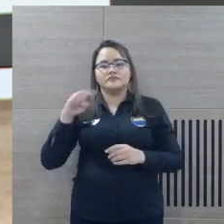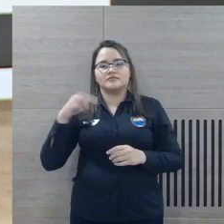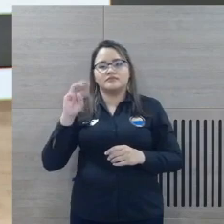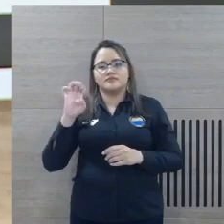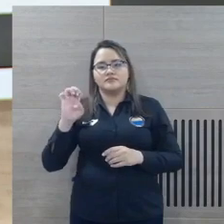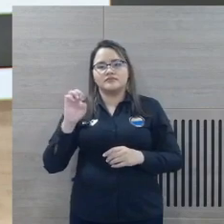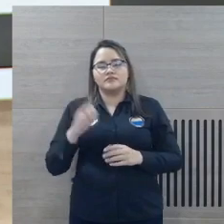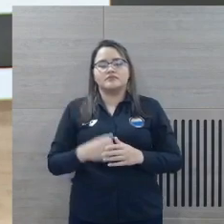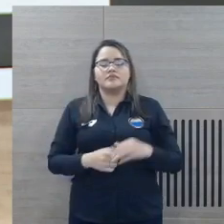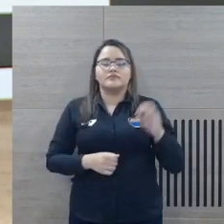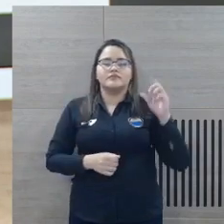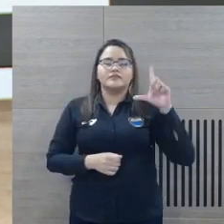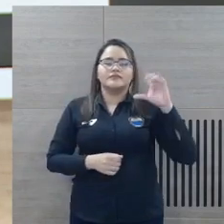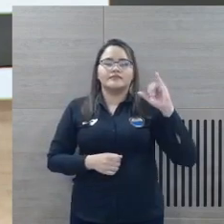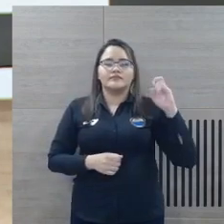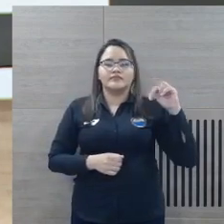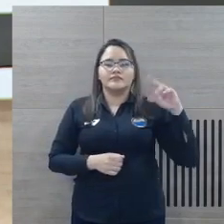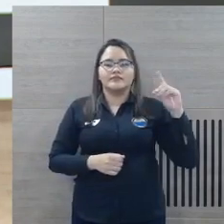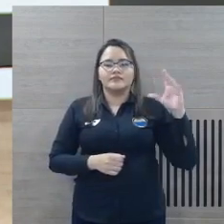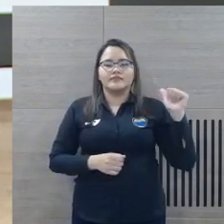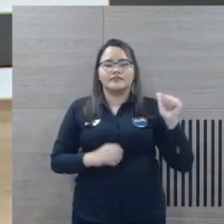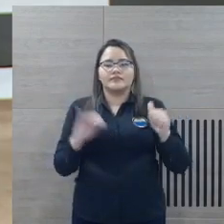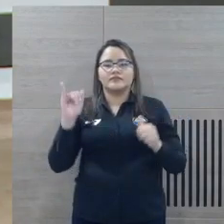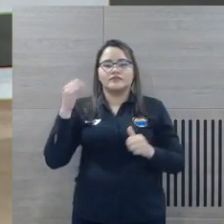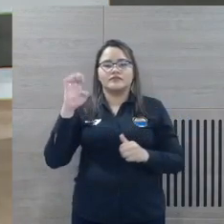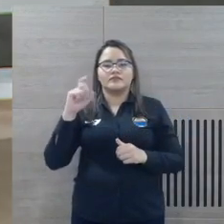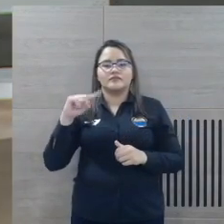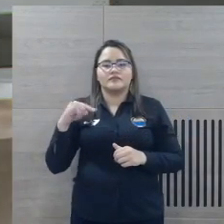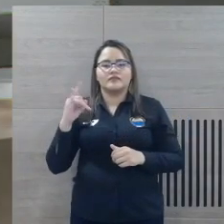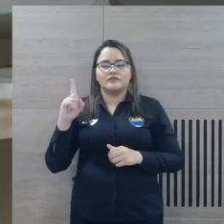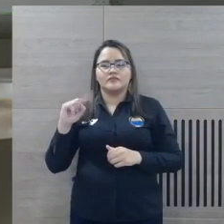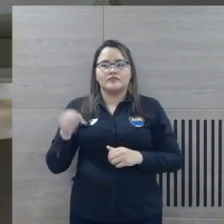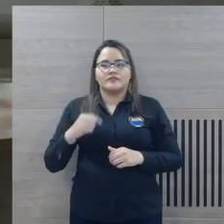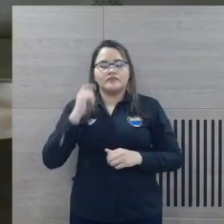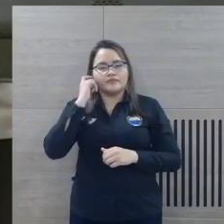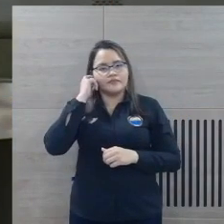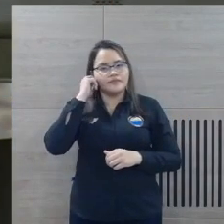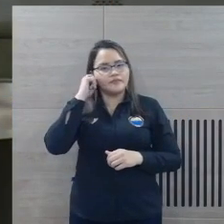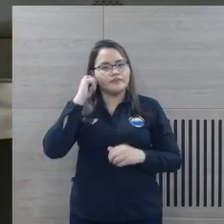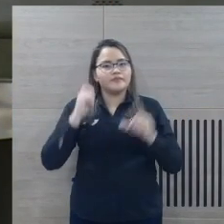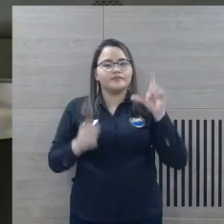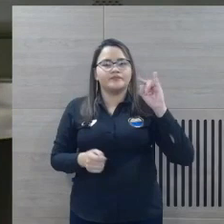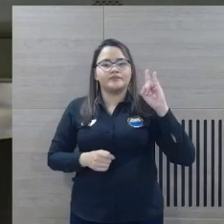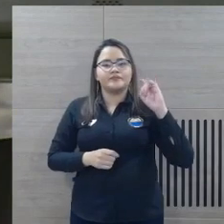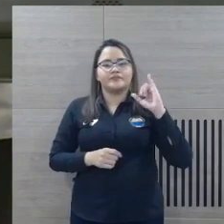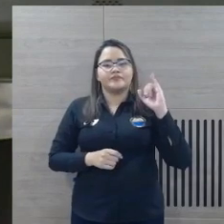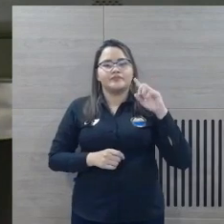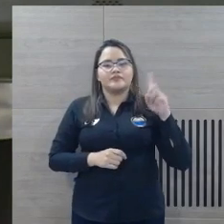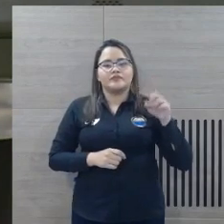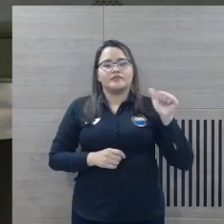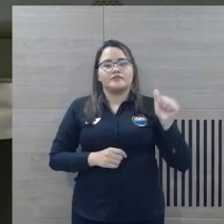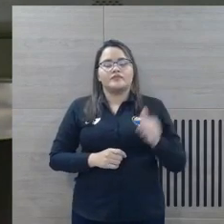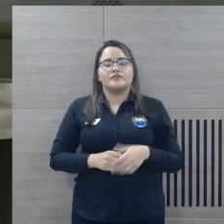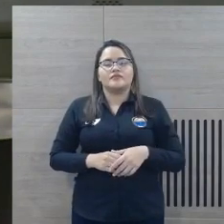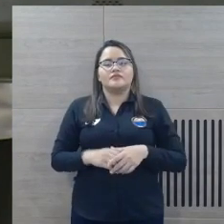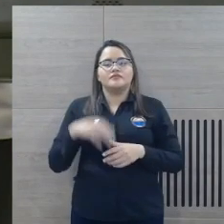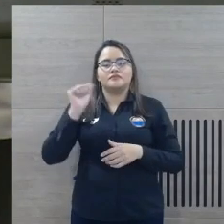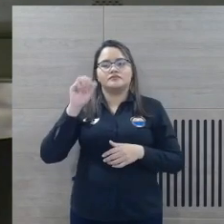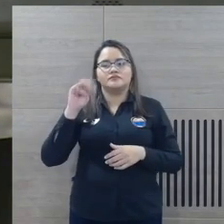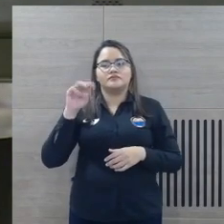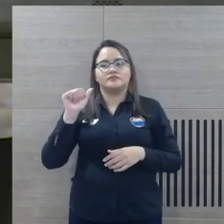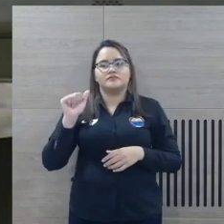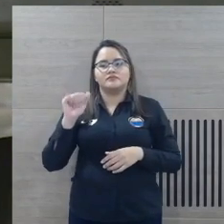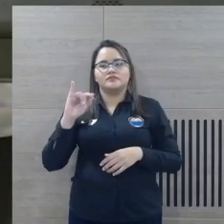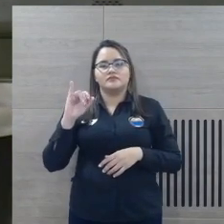Castro. Luisa Fernanda Mejía López. José Fabián Pacheco Pérez. Amaury Enrique Pulido Torres. Alberto Rafael Rosellón